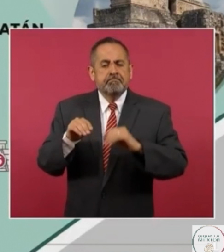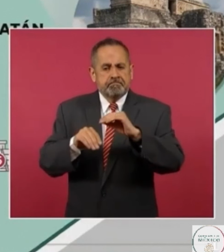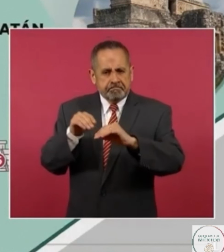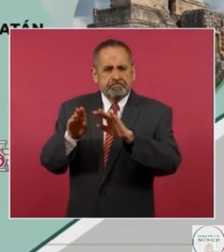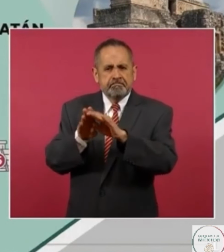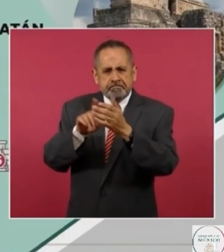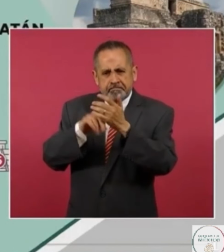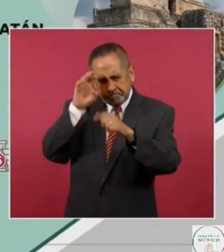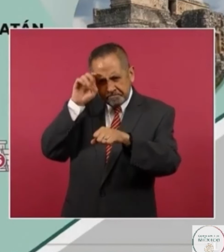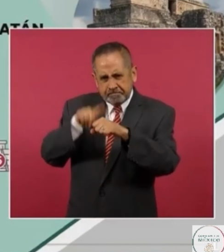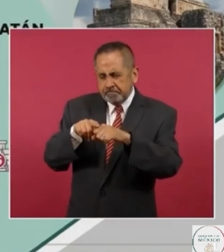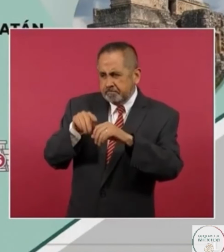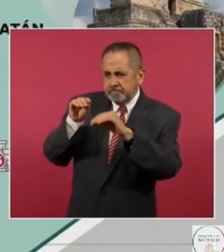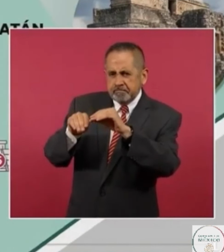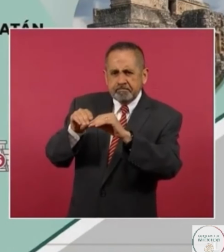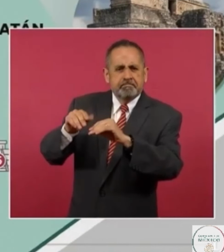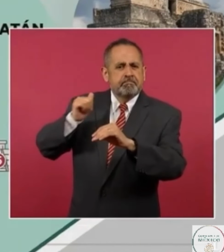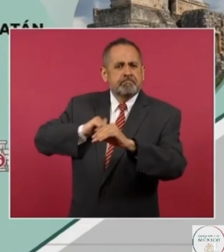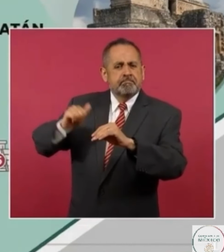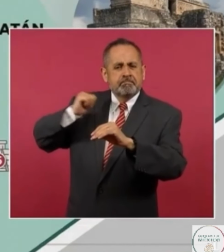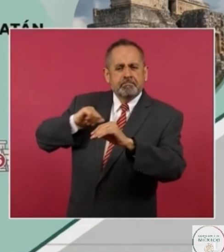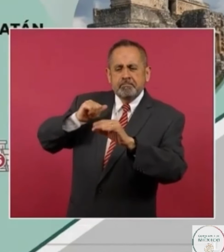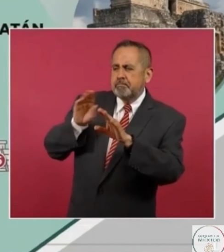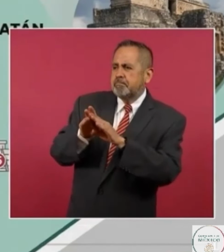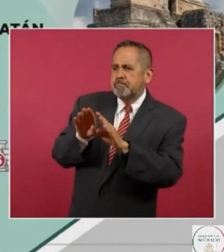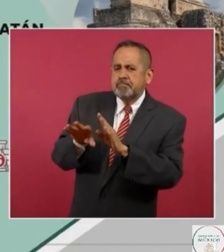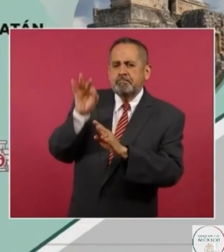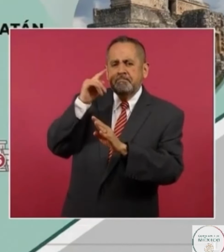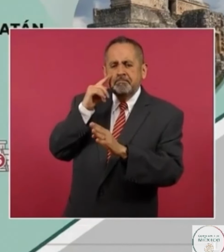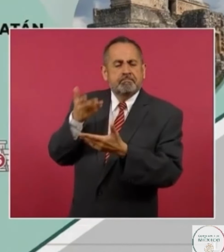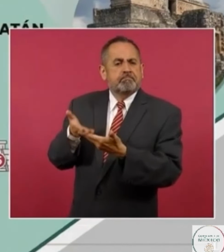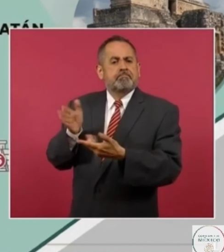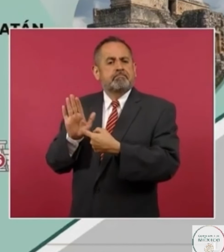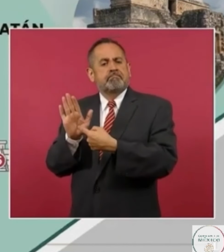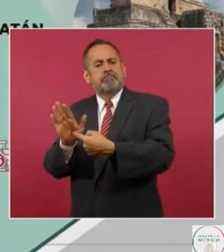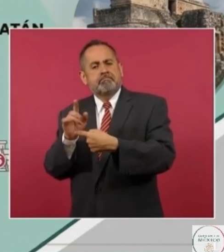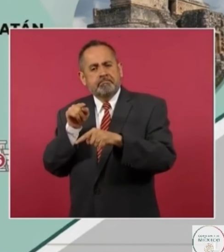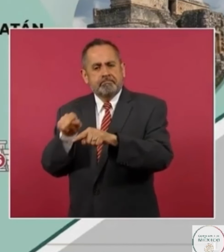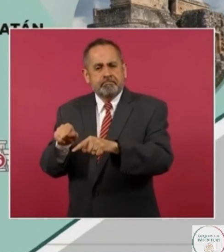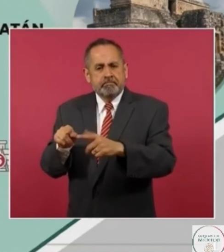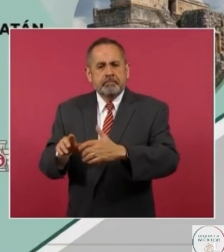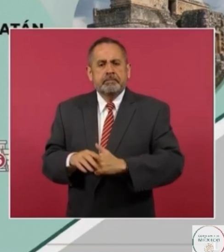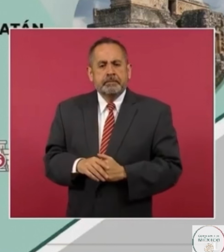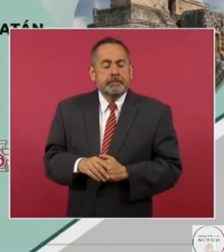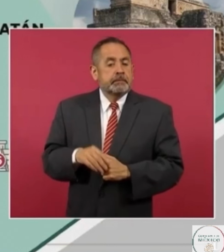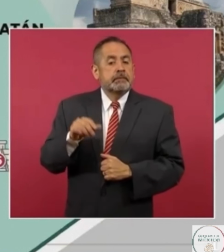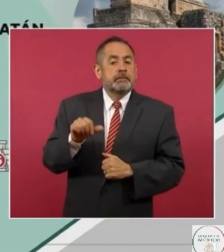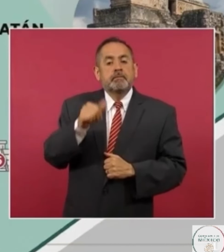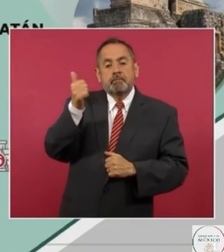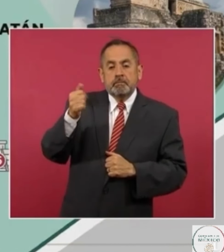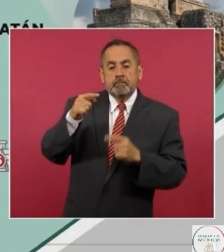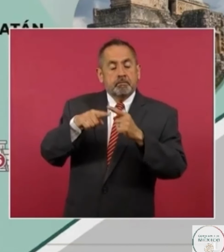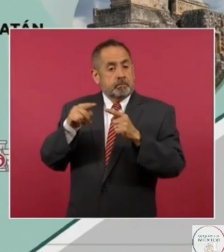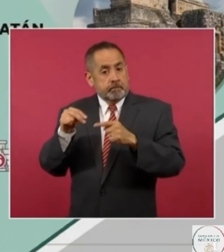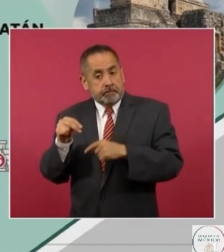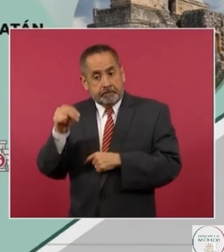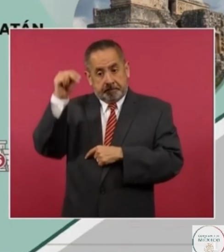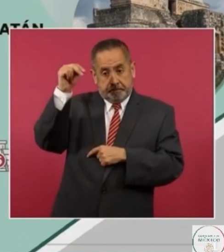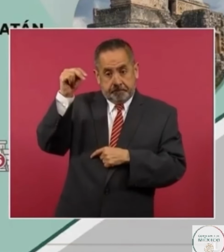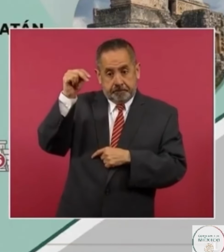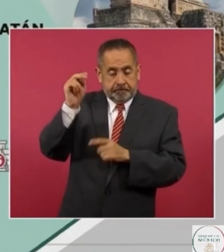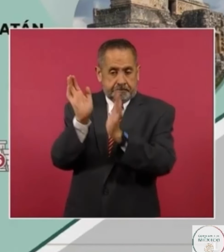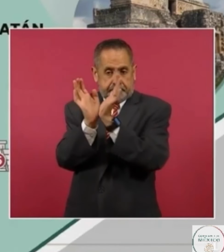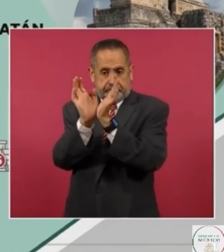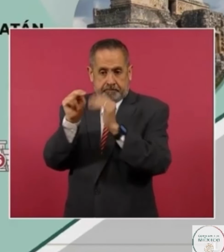culturas mayas del pasado y del presente. Y la otra zona en el norte de la península